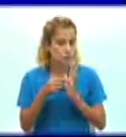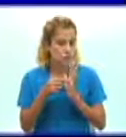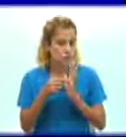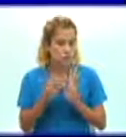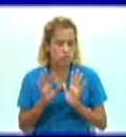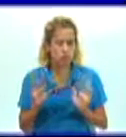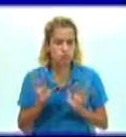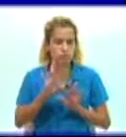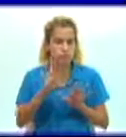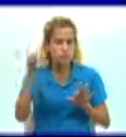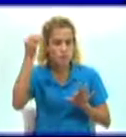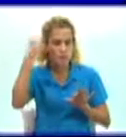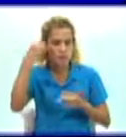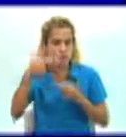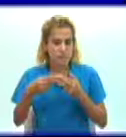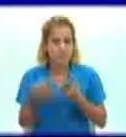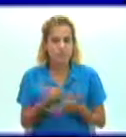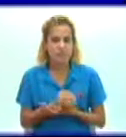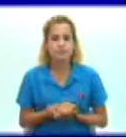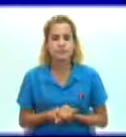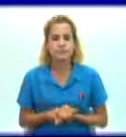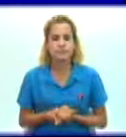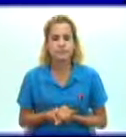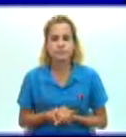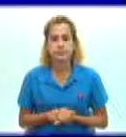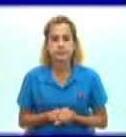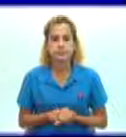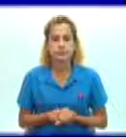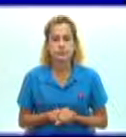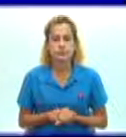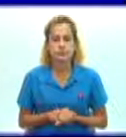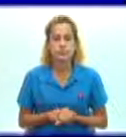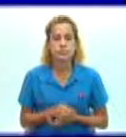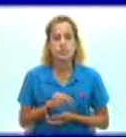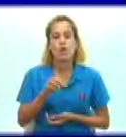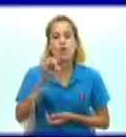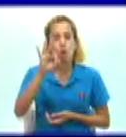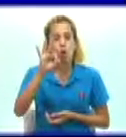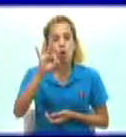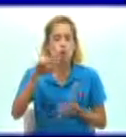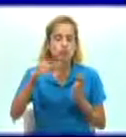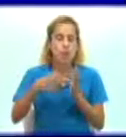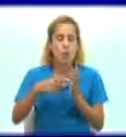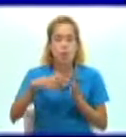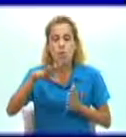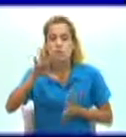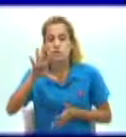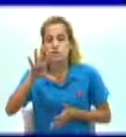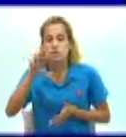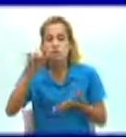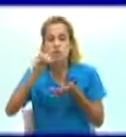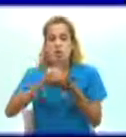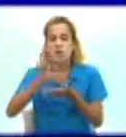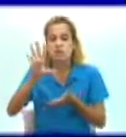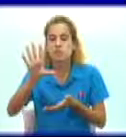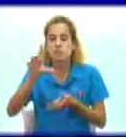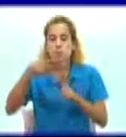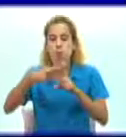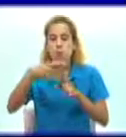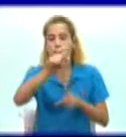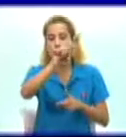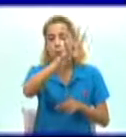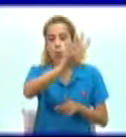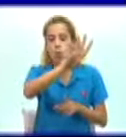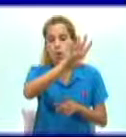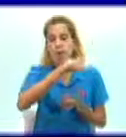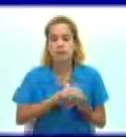Ustedes la saben hacer. Decimos, 8 por 5 es igual a 40. Escribo el 0, adiciono 4 al próximo lugar. 8